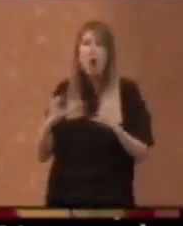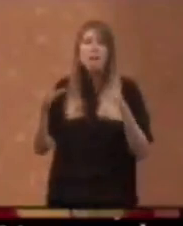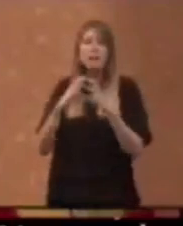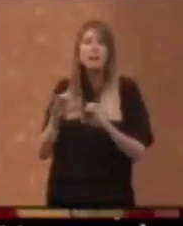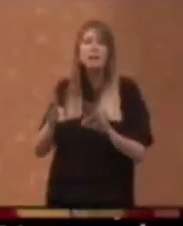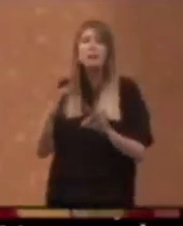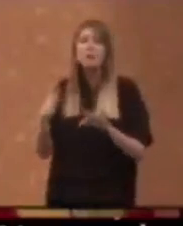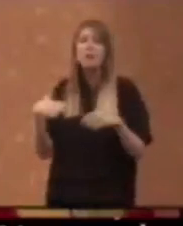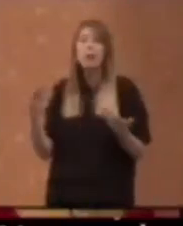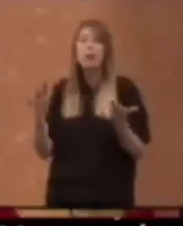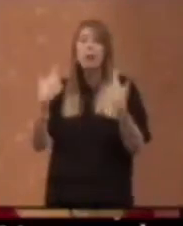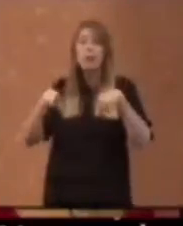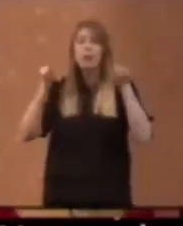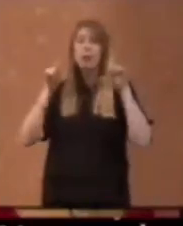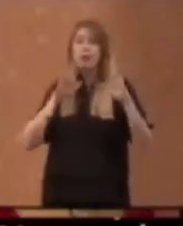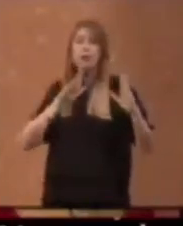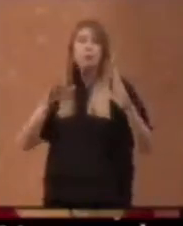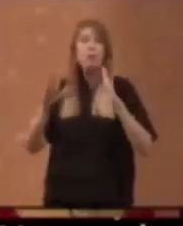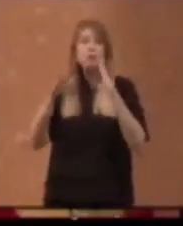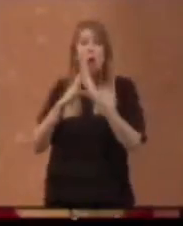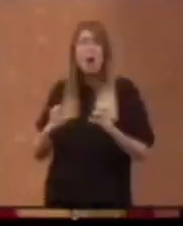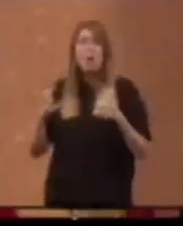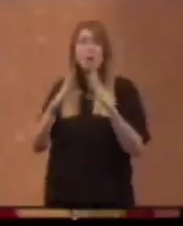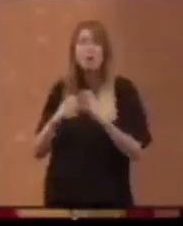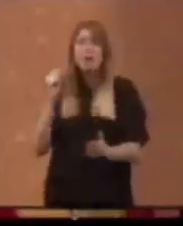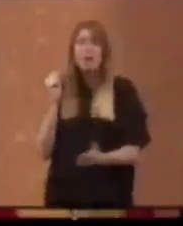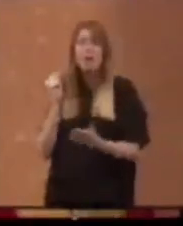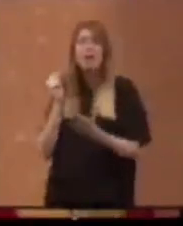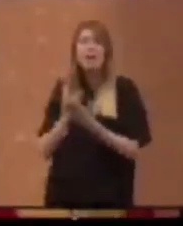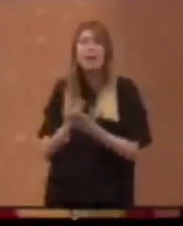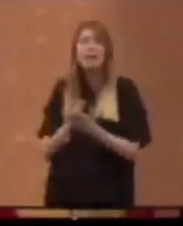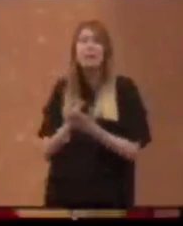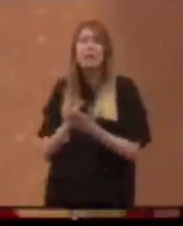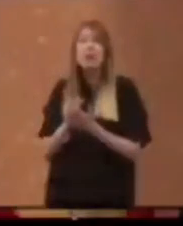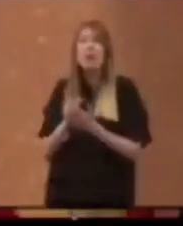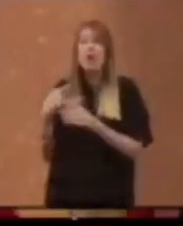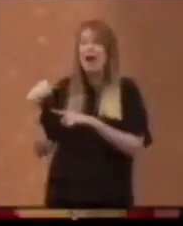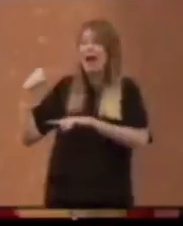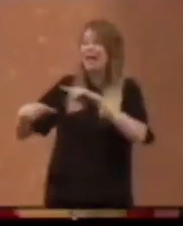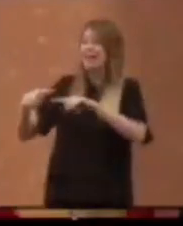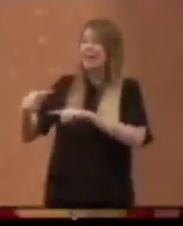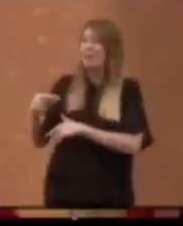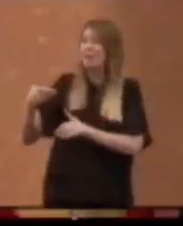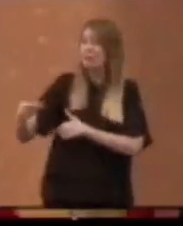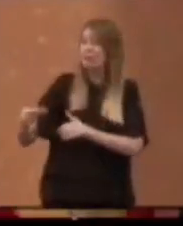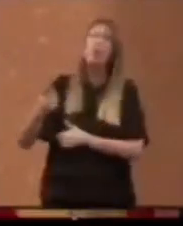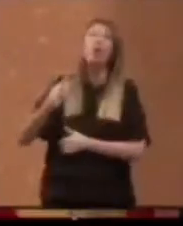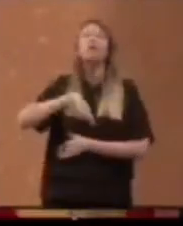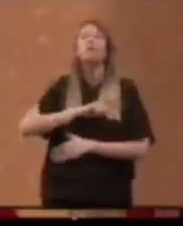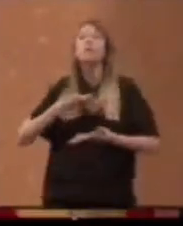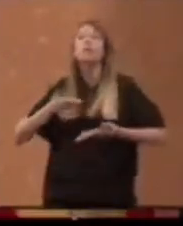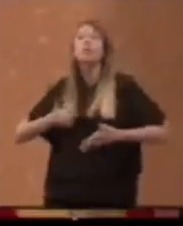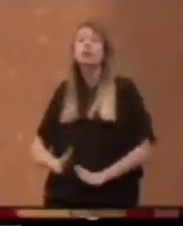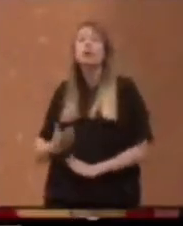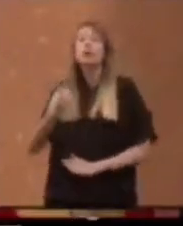ser protagonistas de un momento apasionante, un reto que nos lanzan las generaciones futuras, nuestros hijos y nuestros